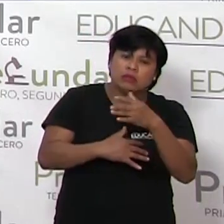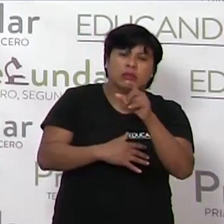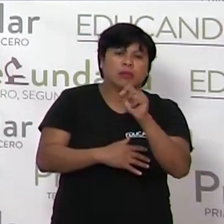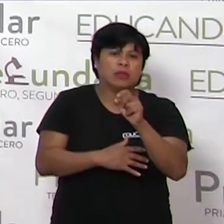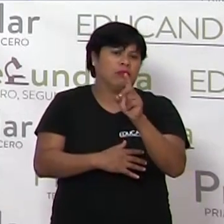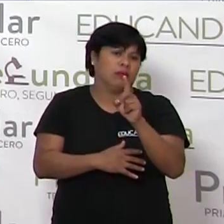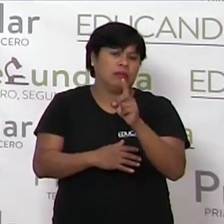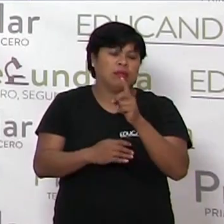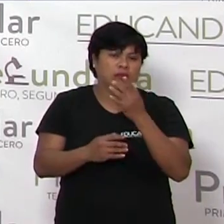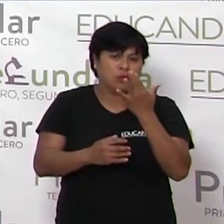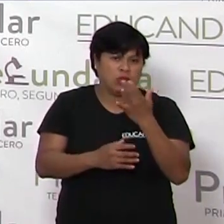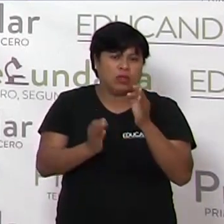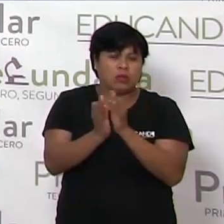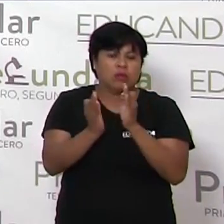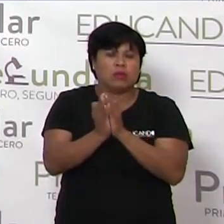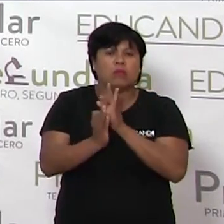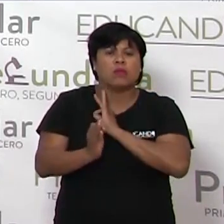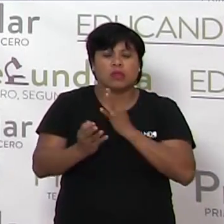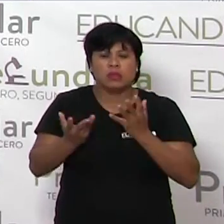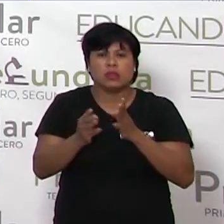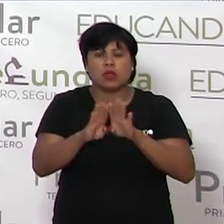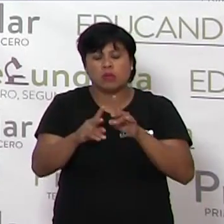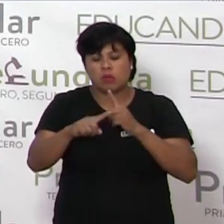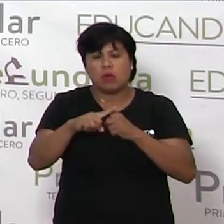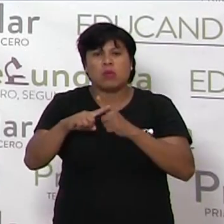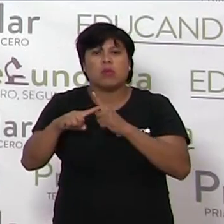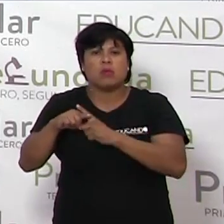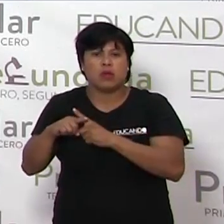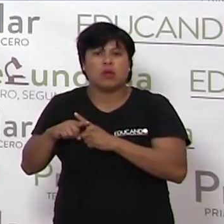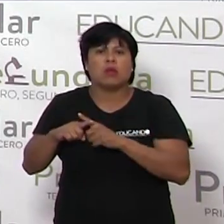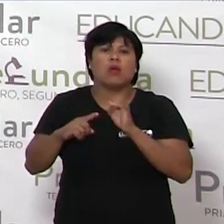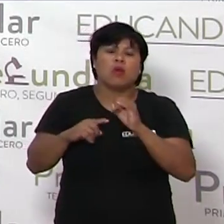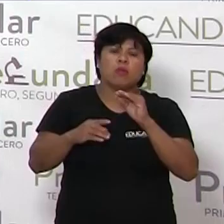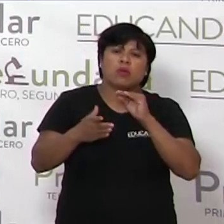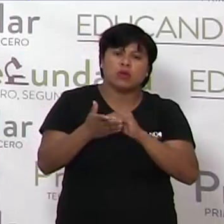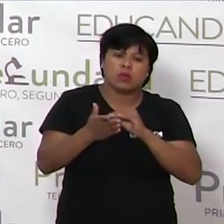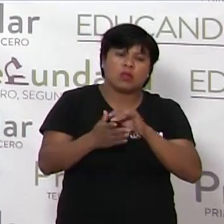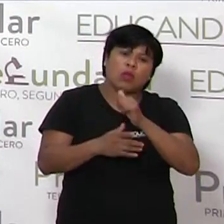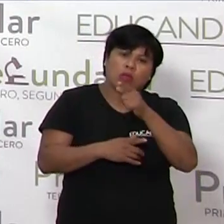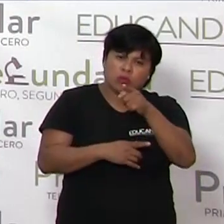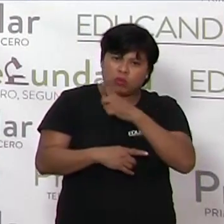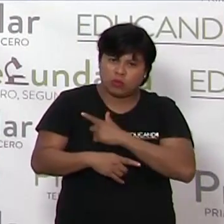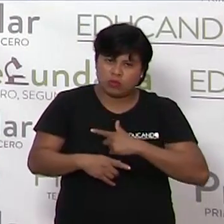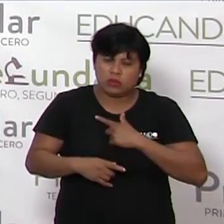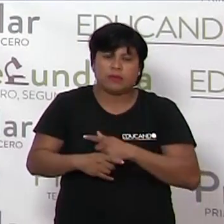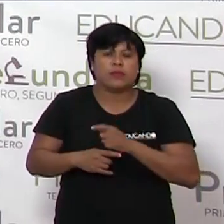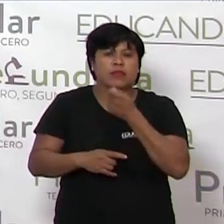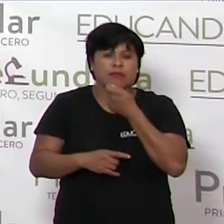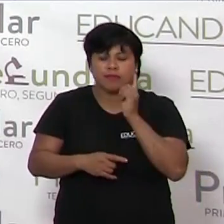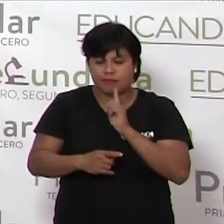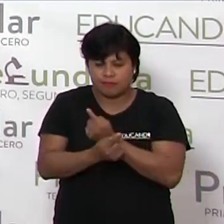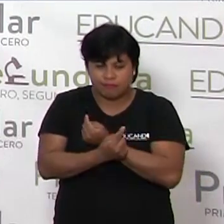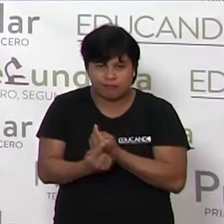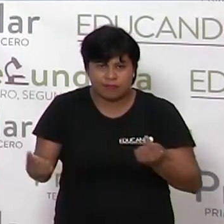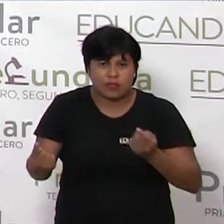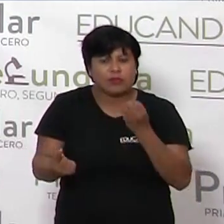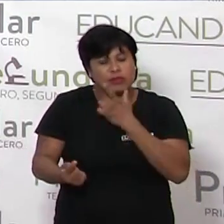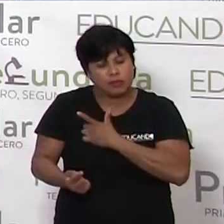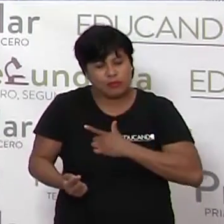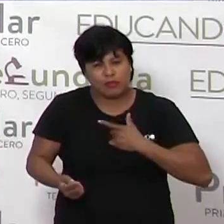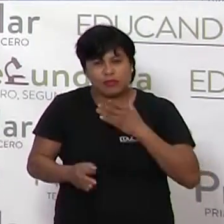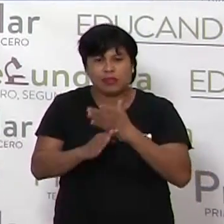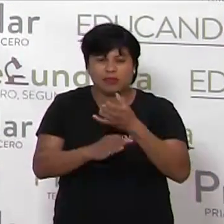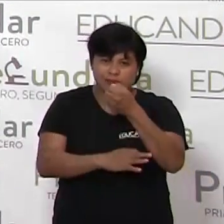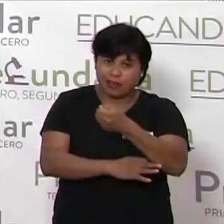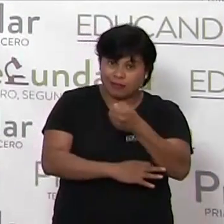tortas, de 30 y de 50. Desarrollando el algoritmo de multiplicación o aplicando otra estrategia que tú gustes. Niñas y niños,